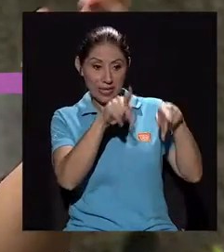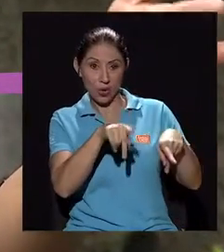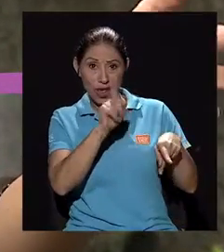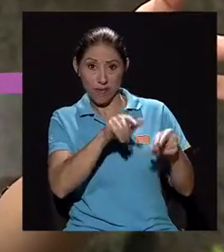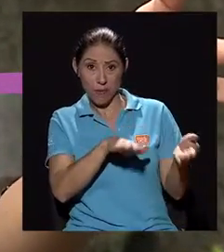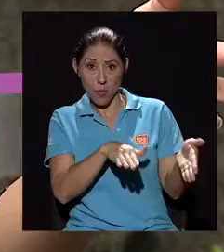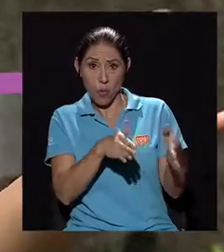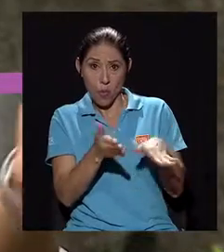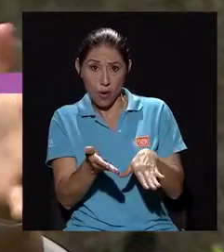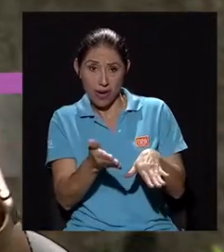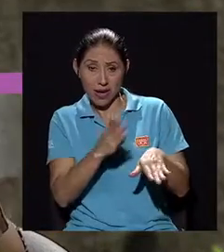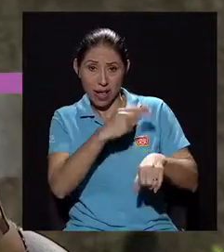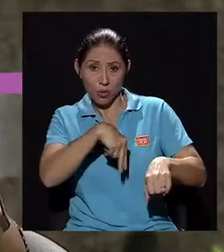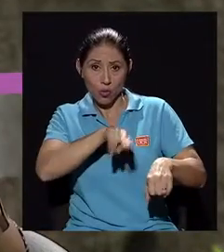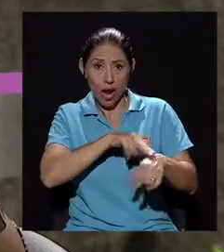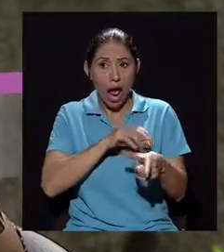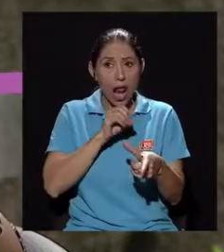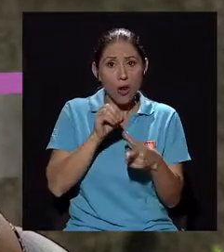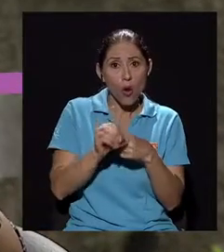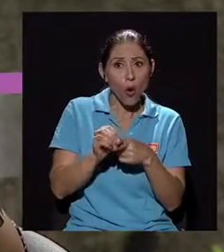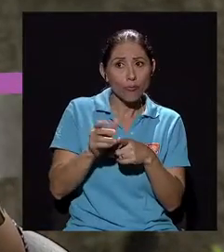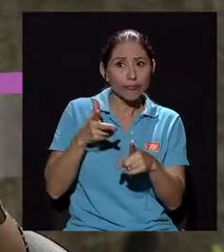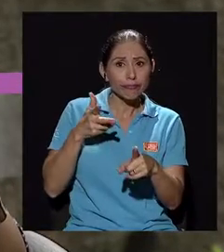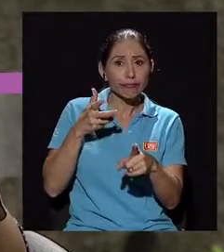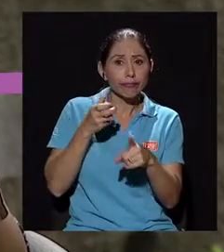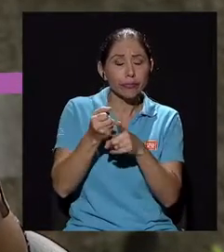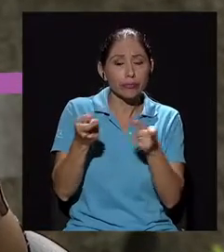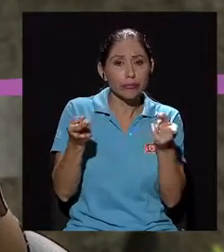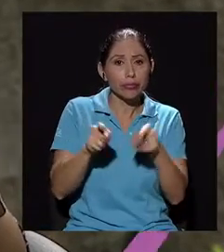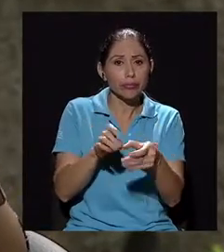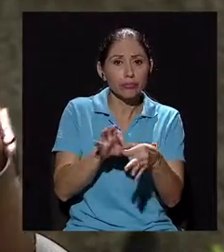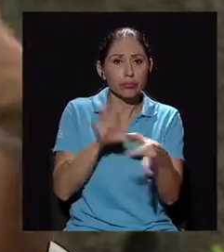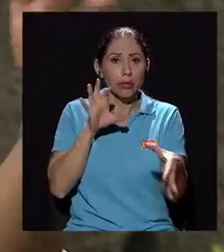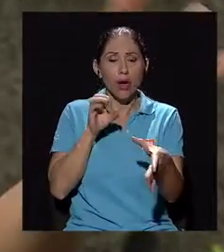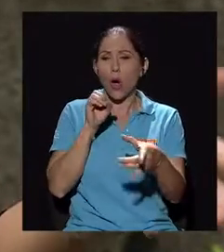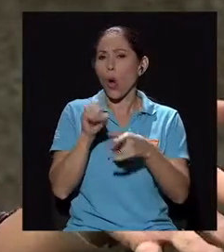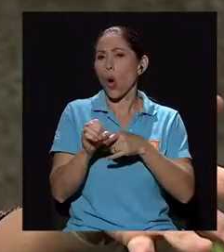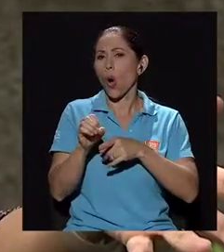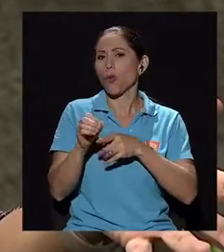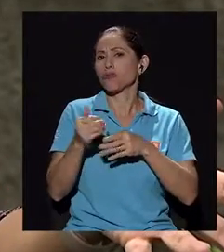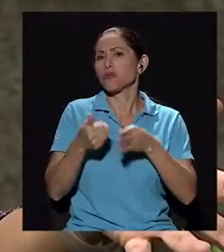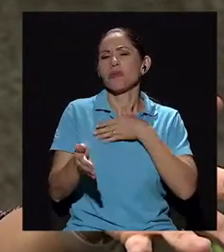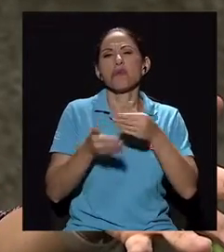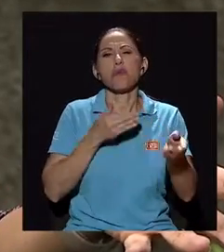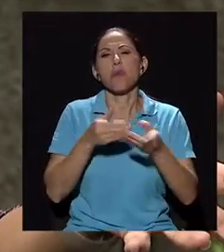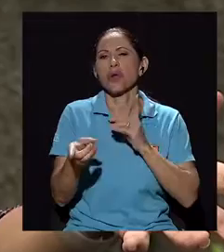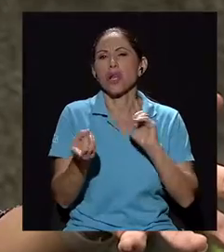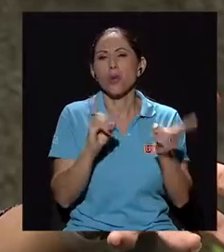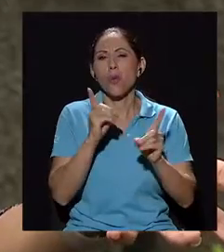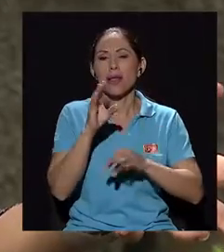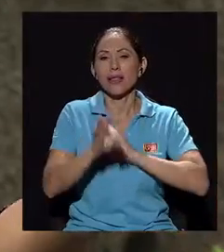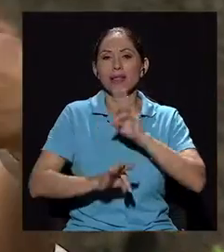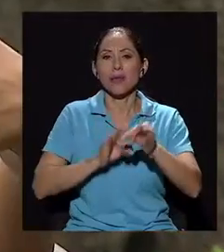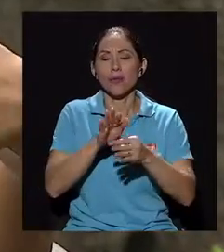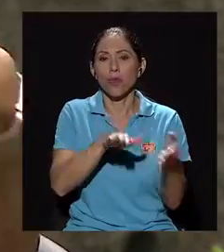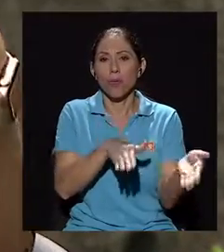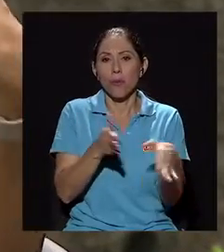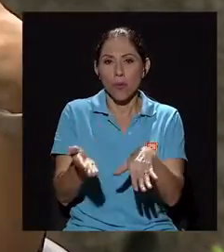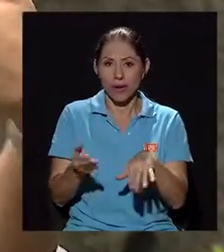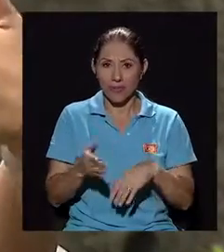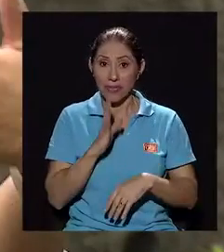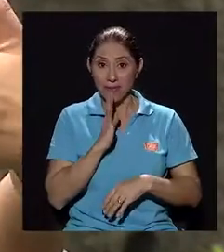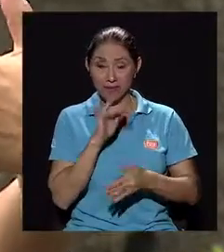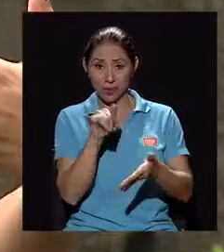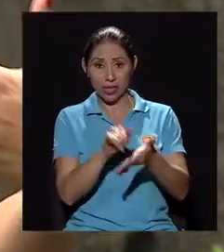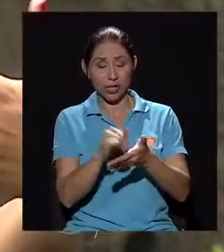muerte natural o en un accidente o el tipo de muerte es irrelevante. Retomemos eso porque